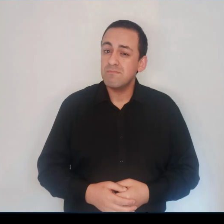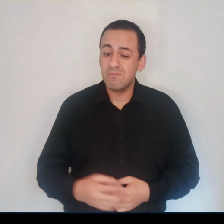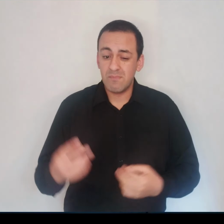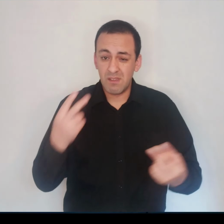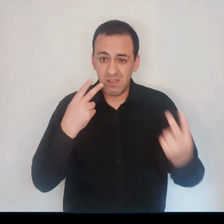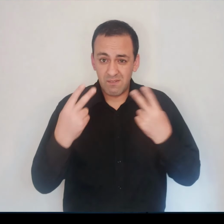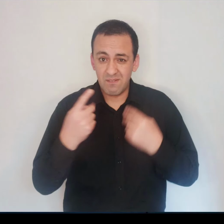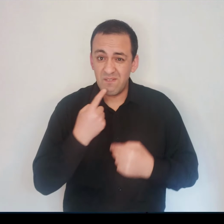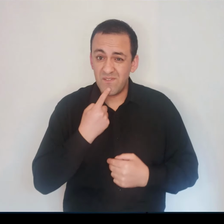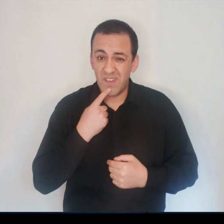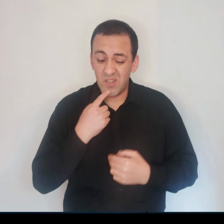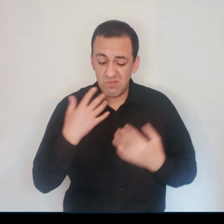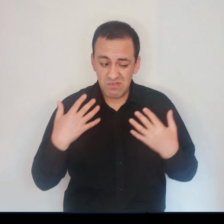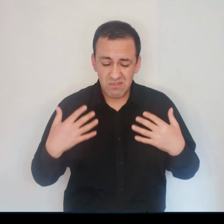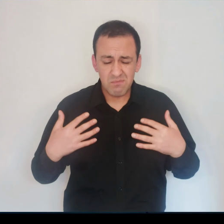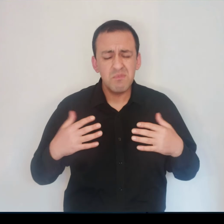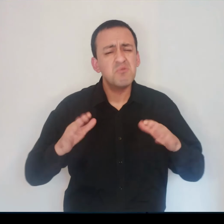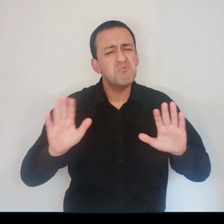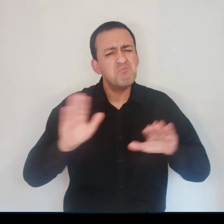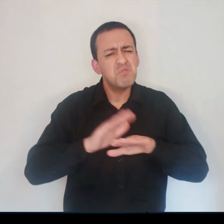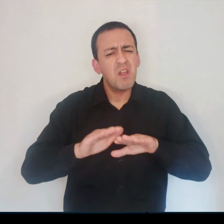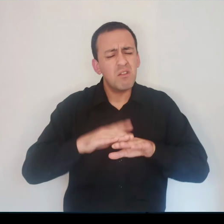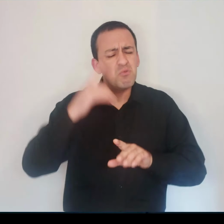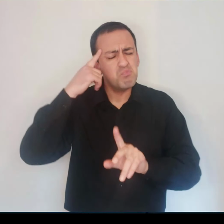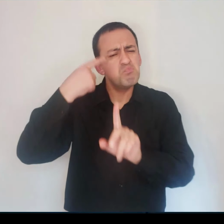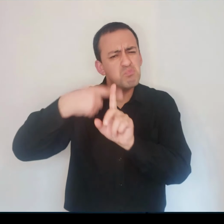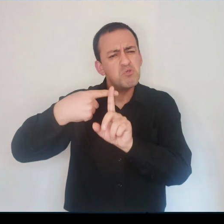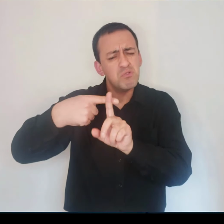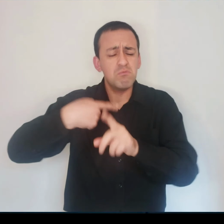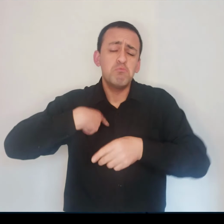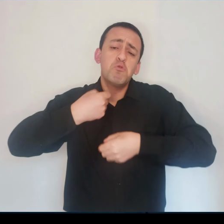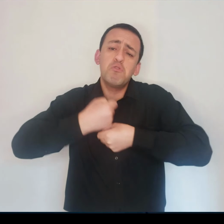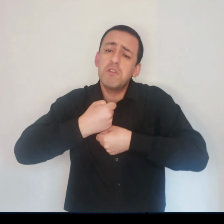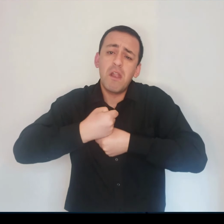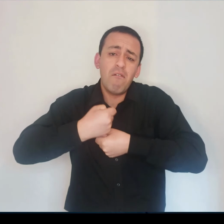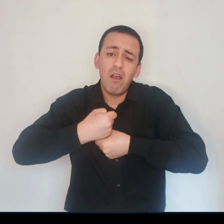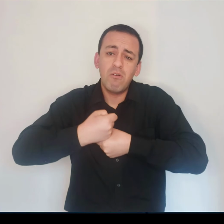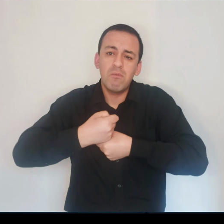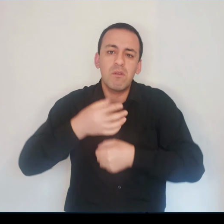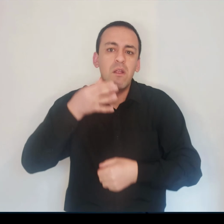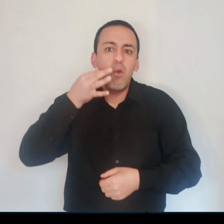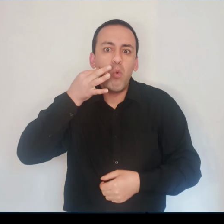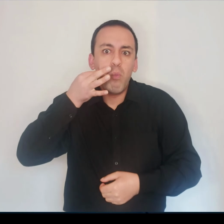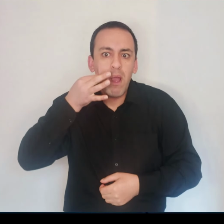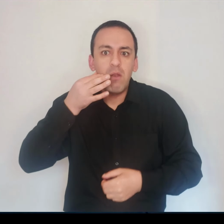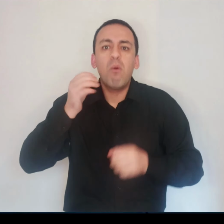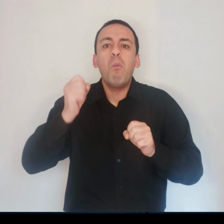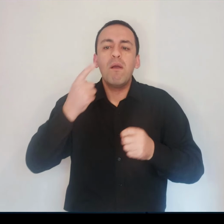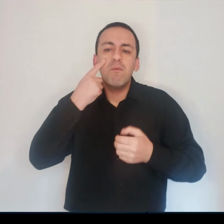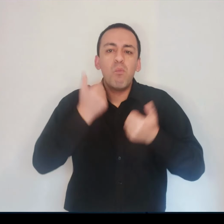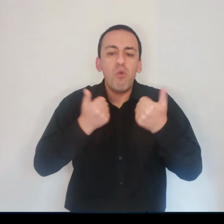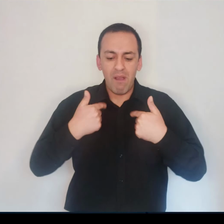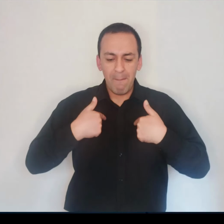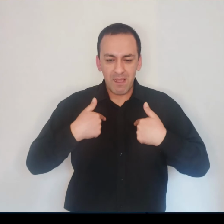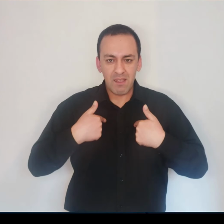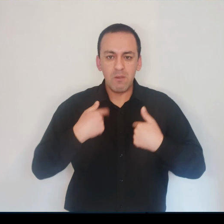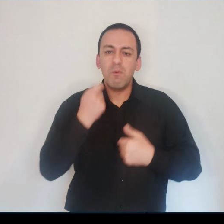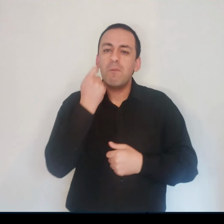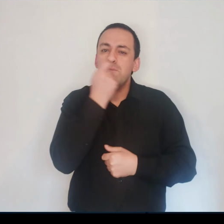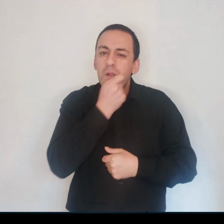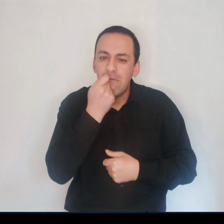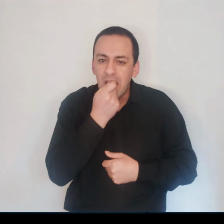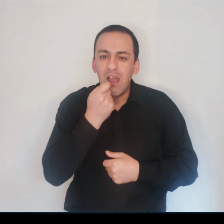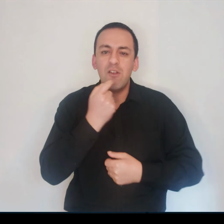Sé que se ve un poco mal, pero de la forma en que yo lo veo, estoy haciendo mi trabajo. Si tan solo un humano pudiera tener la ilusión de un lápiz